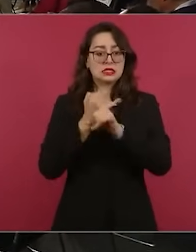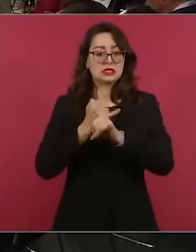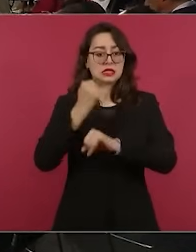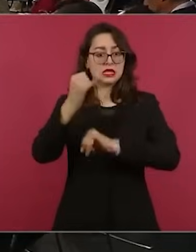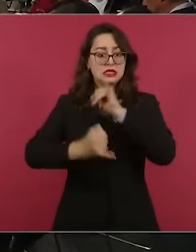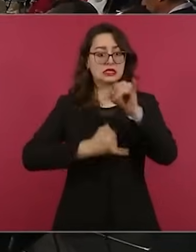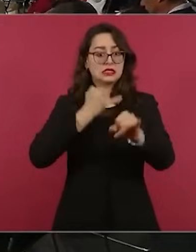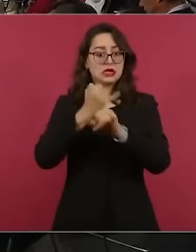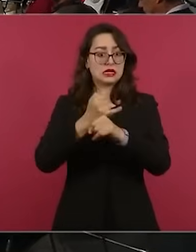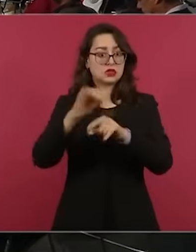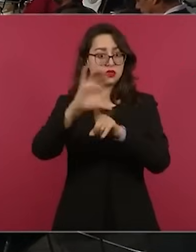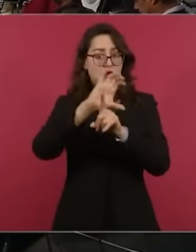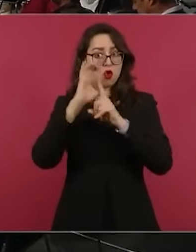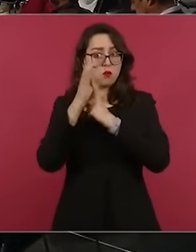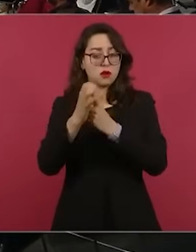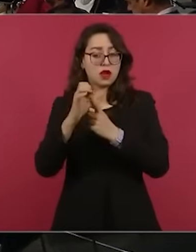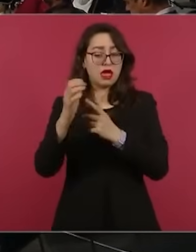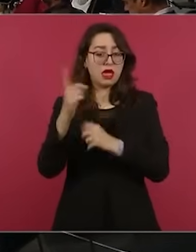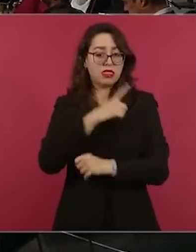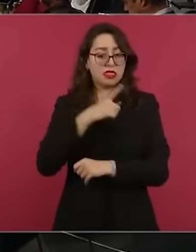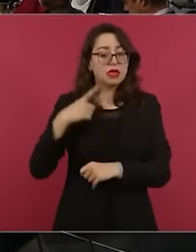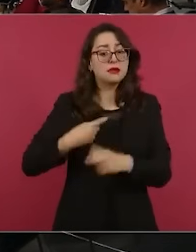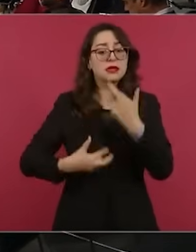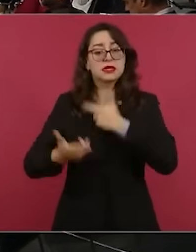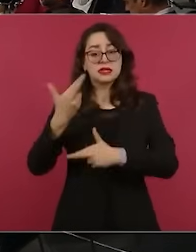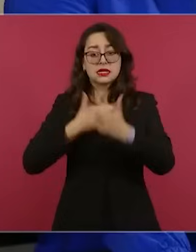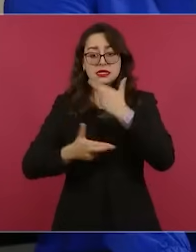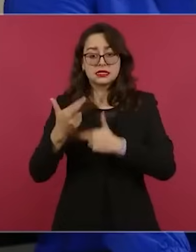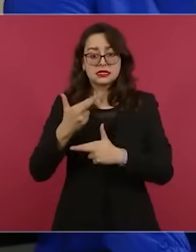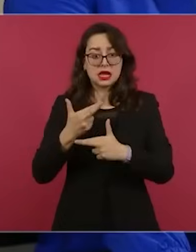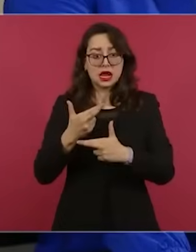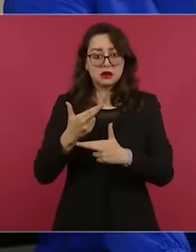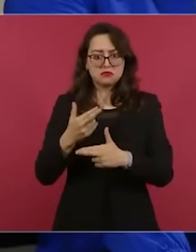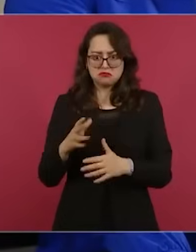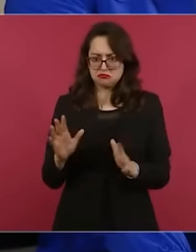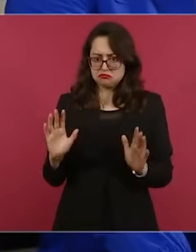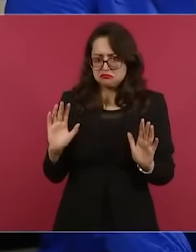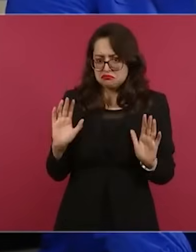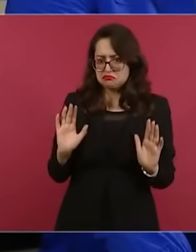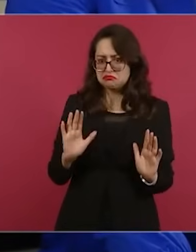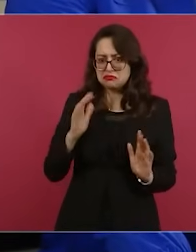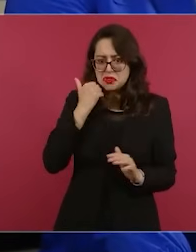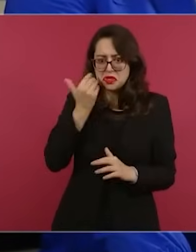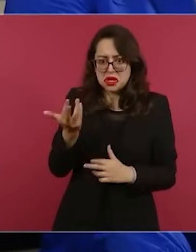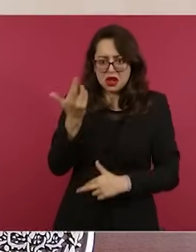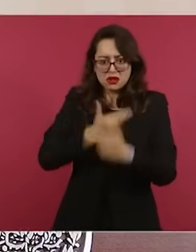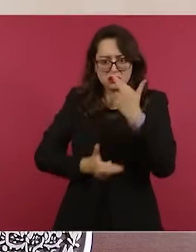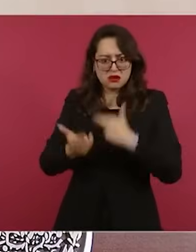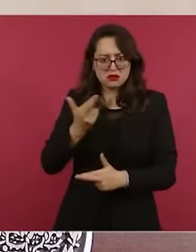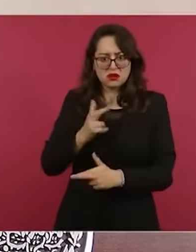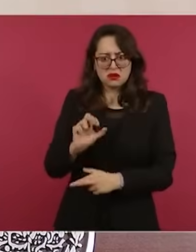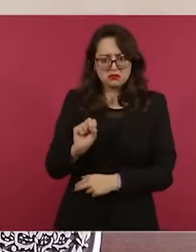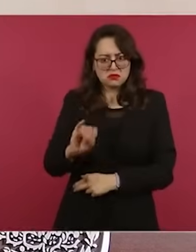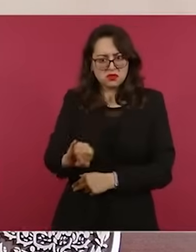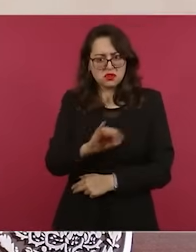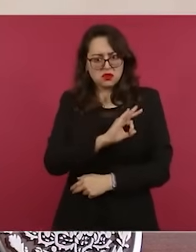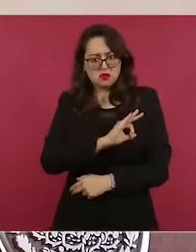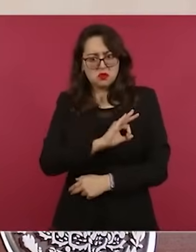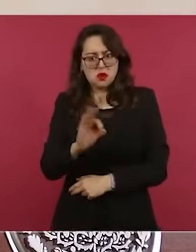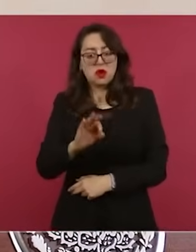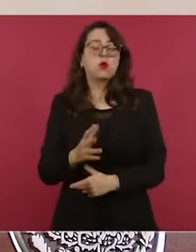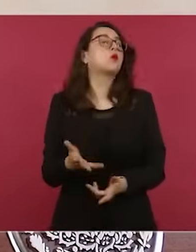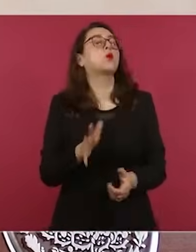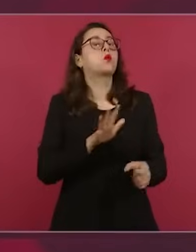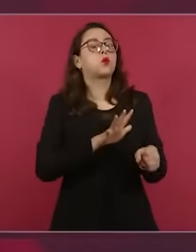¿Cómo? ¿Pediría la reinstalación de las personas investigadoras del mecanismo? Sí, si ellos quieren aquí. ¿Qué garantías les